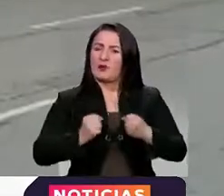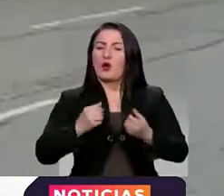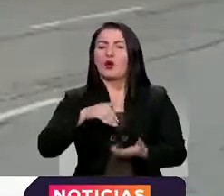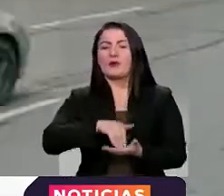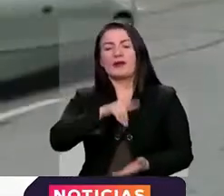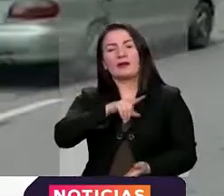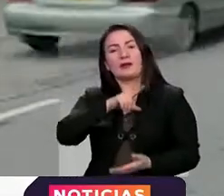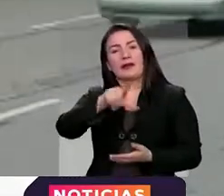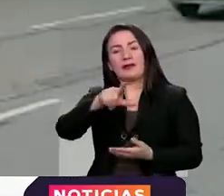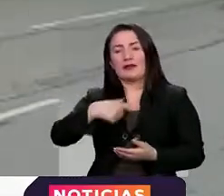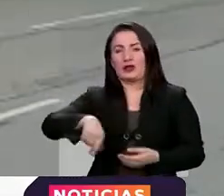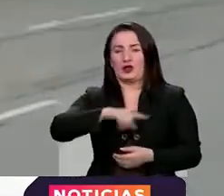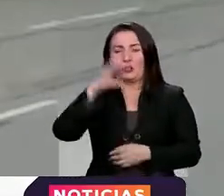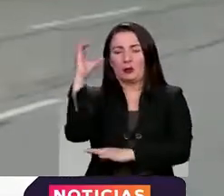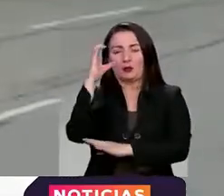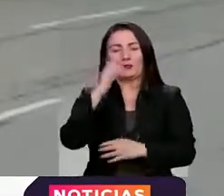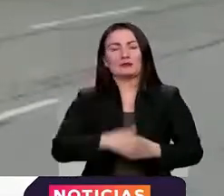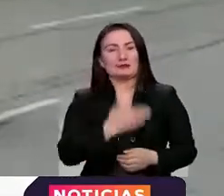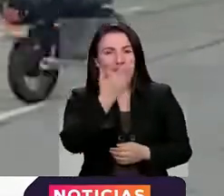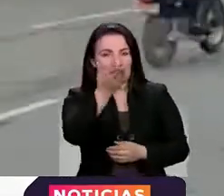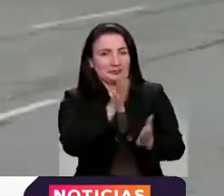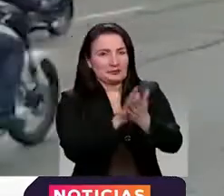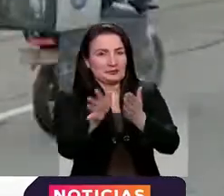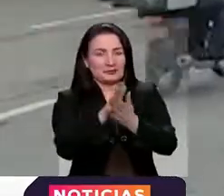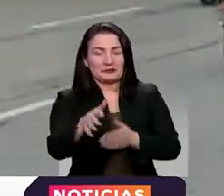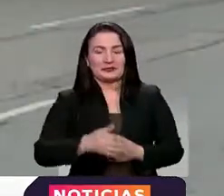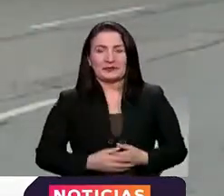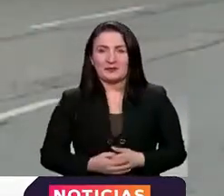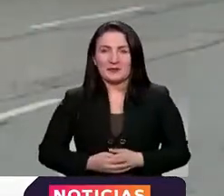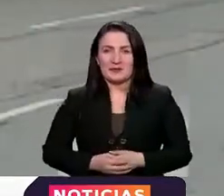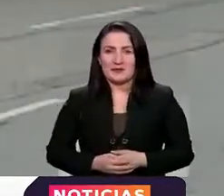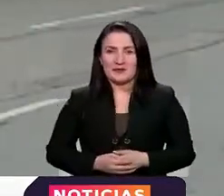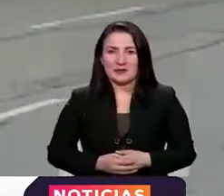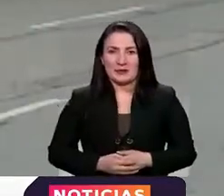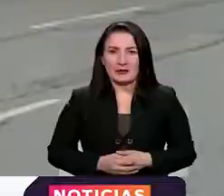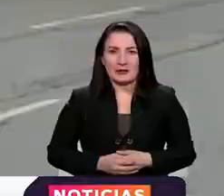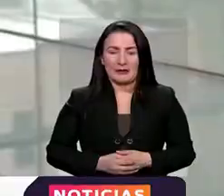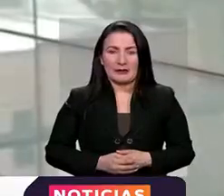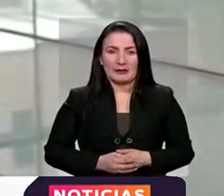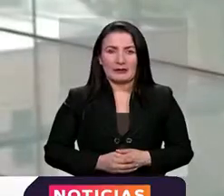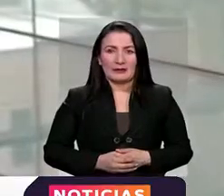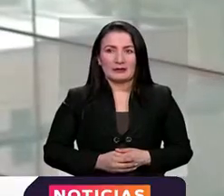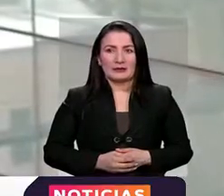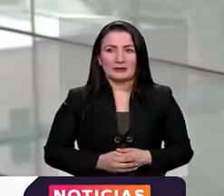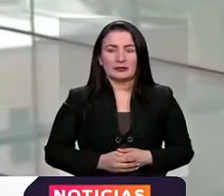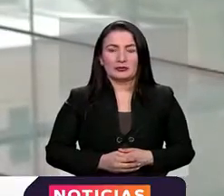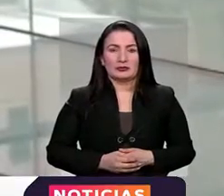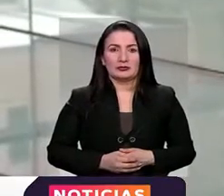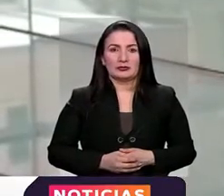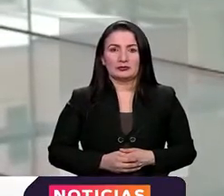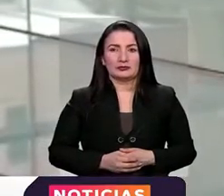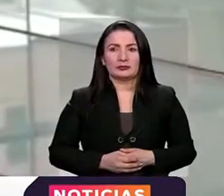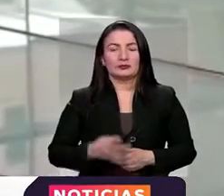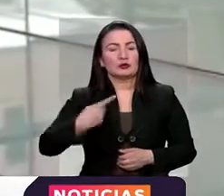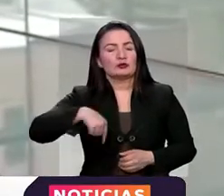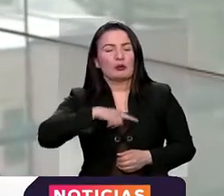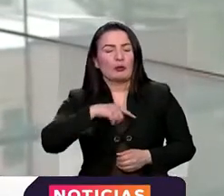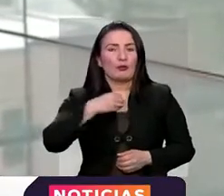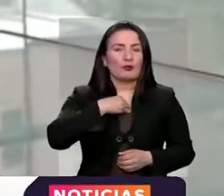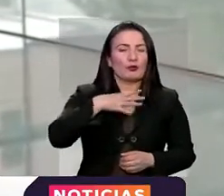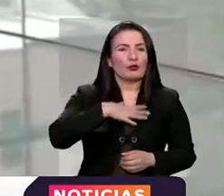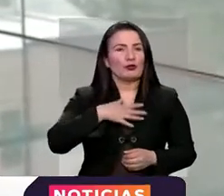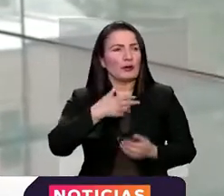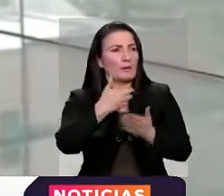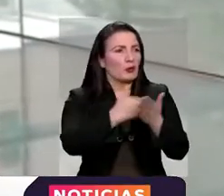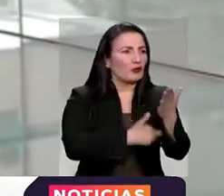liderazgo en nuestro país. A continuación, las principales apreciaciones. Dando ejemplo y armando oportunidades y